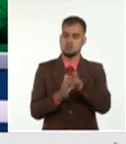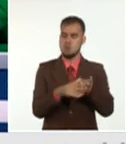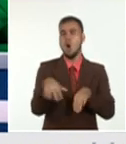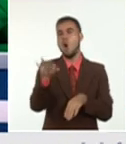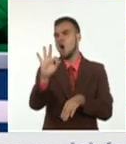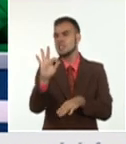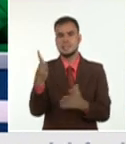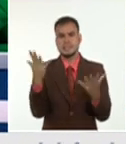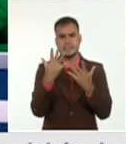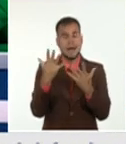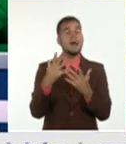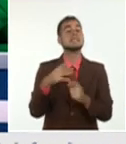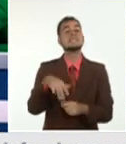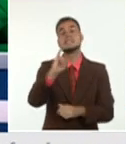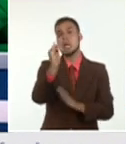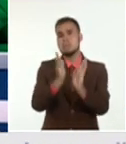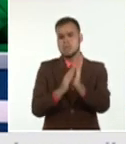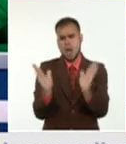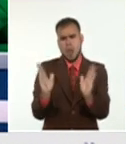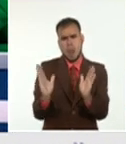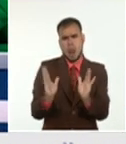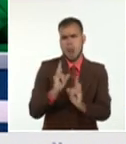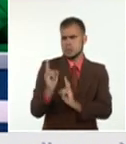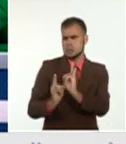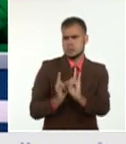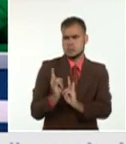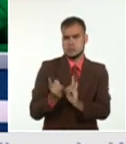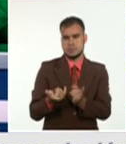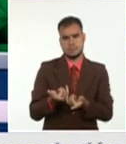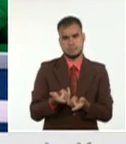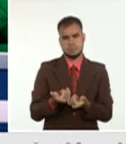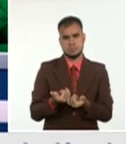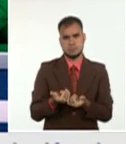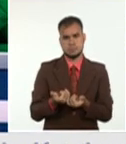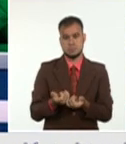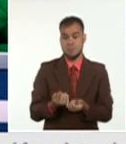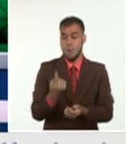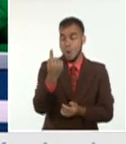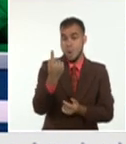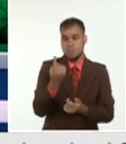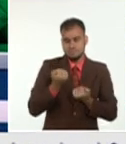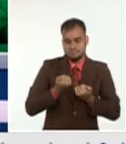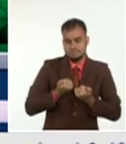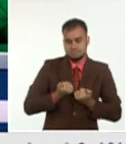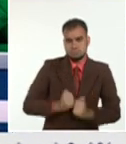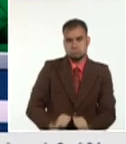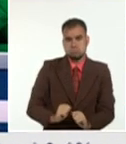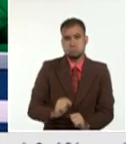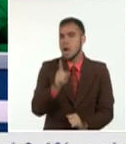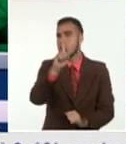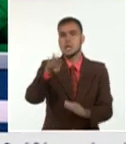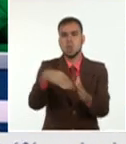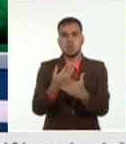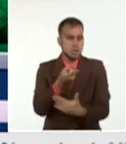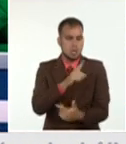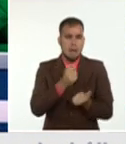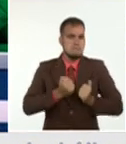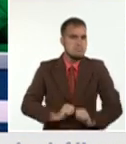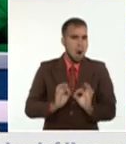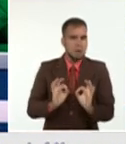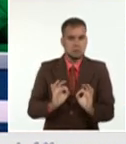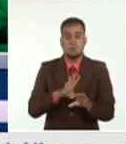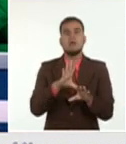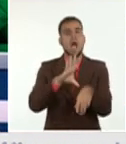doctora Lisset que lo precisara, entre ellos un recién nacido de 14 días. En